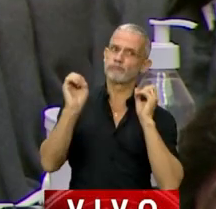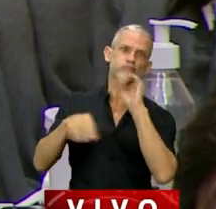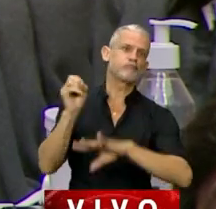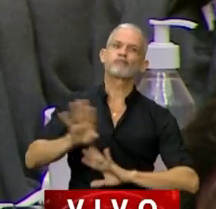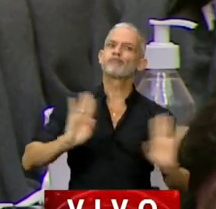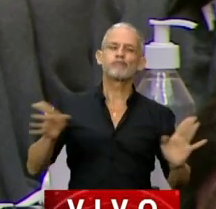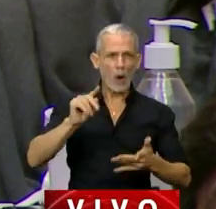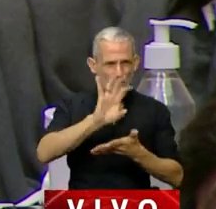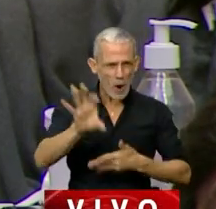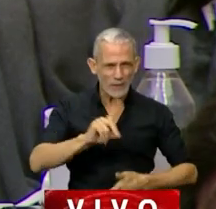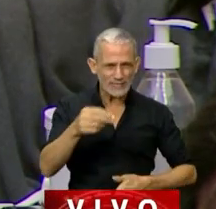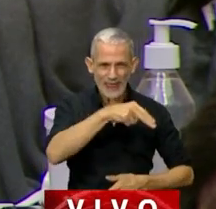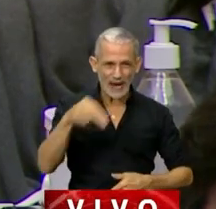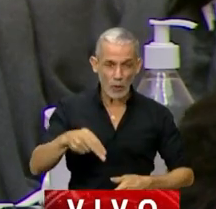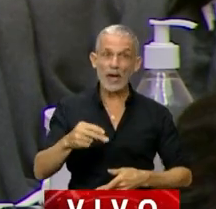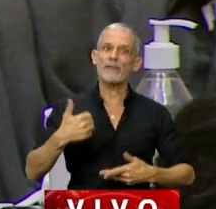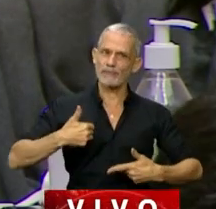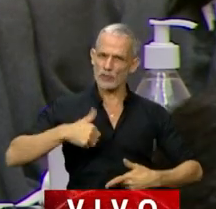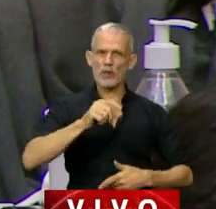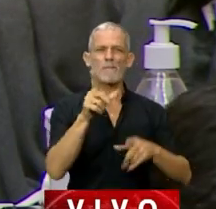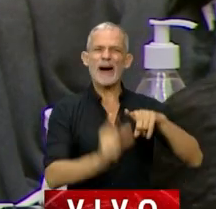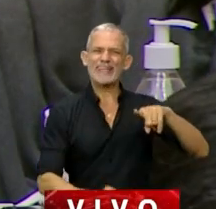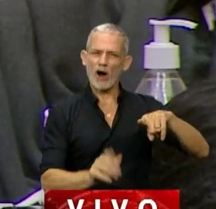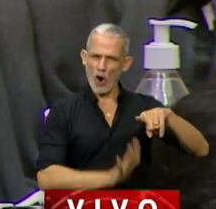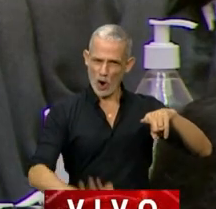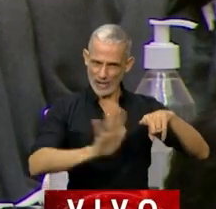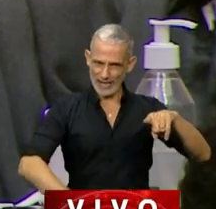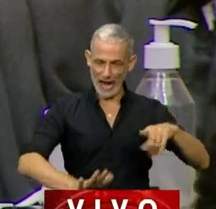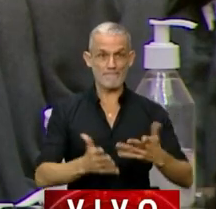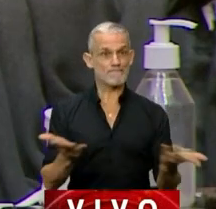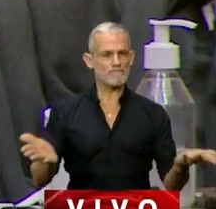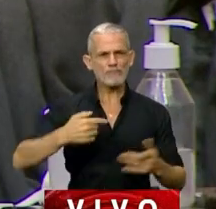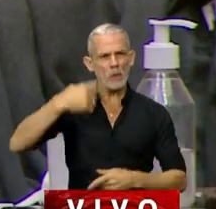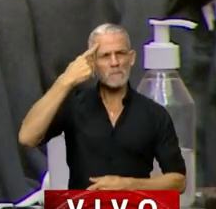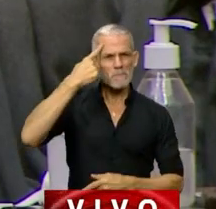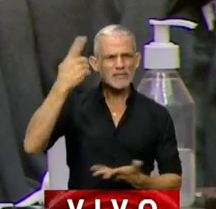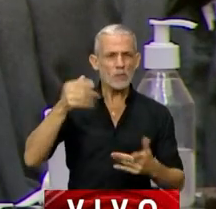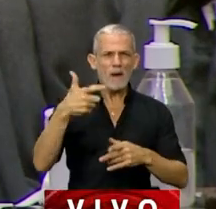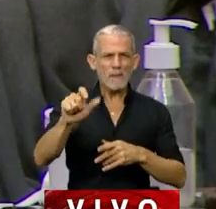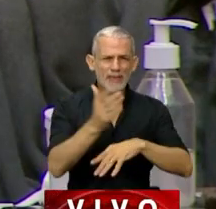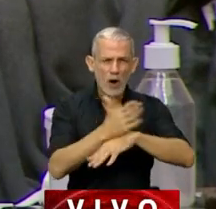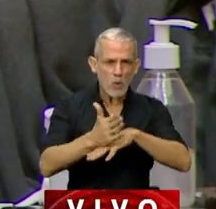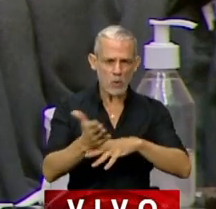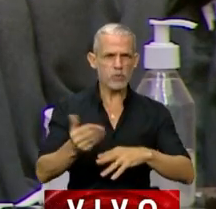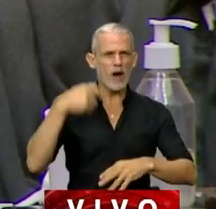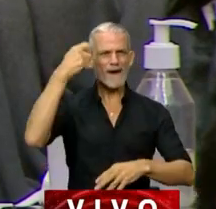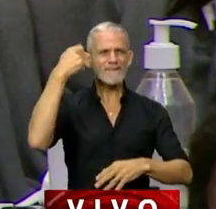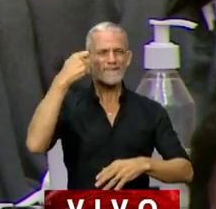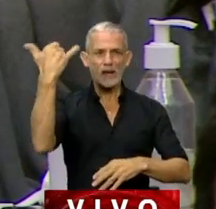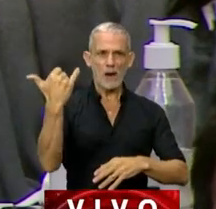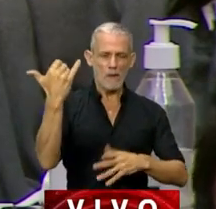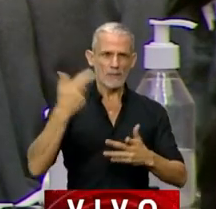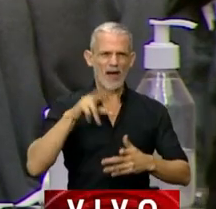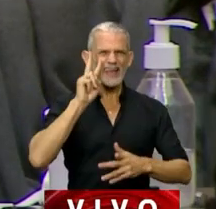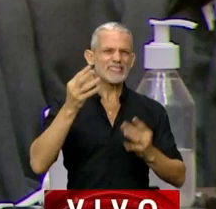social de mi provincia y del resto de la Patagonia. Y uno piensa, porque este videíto lo grababa,